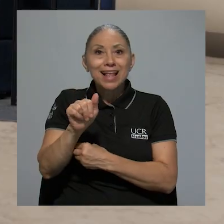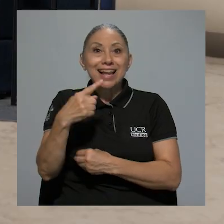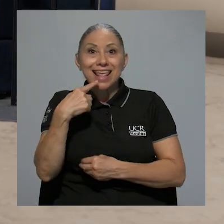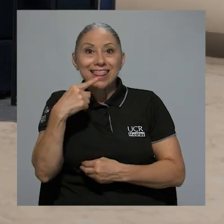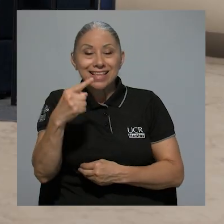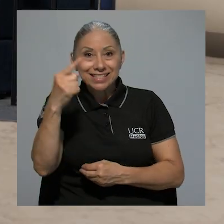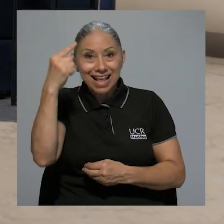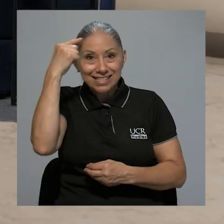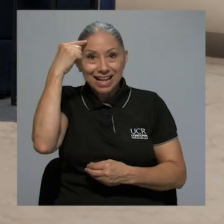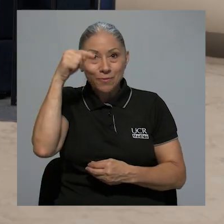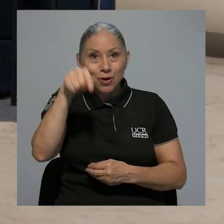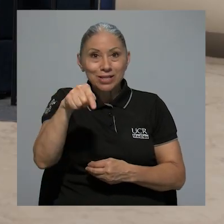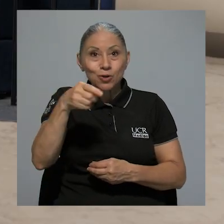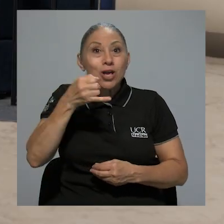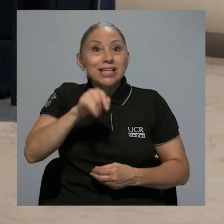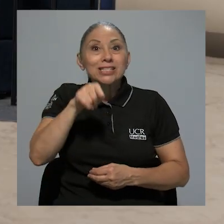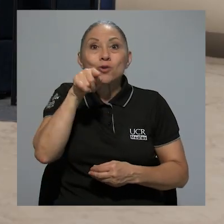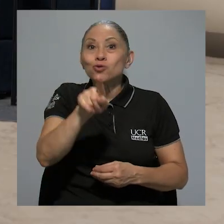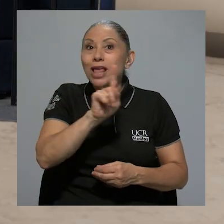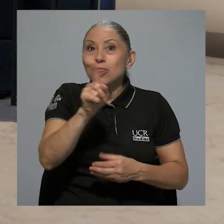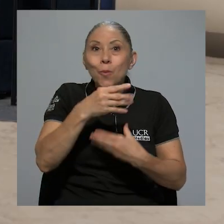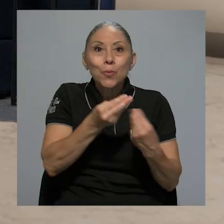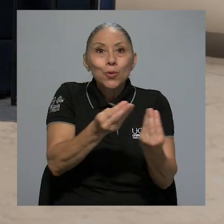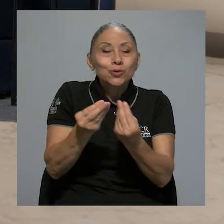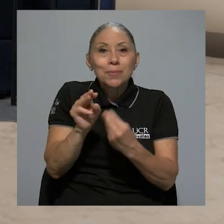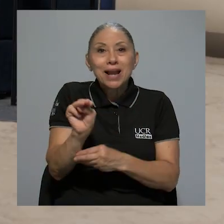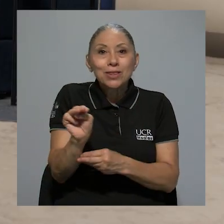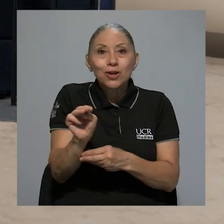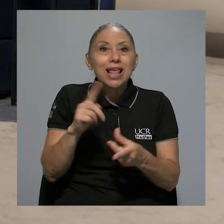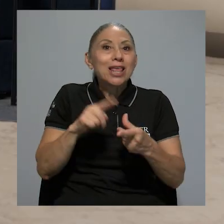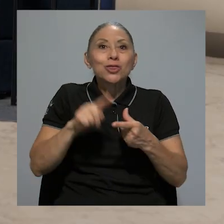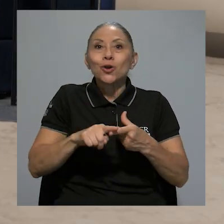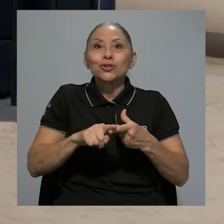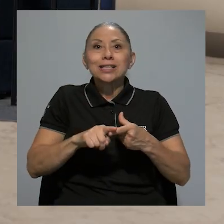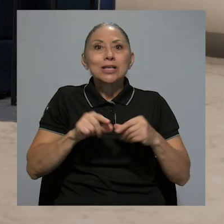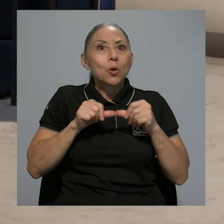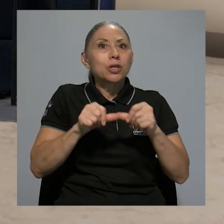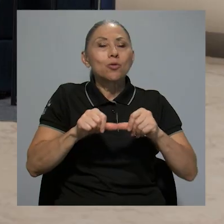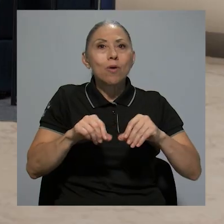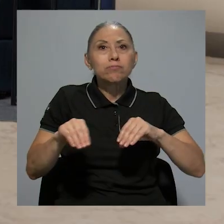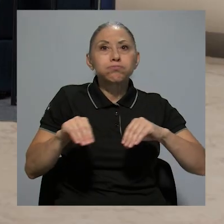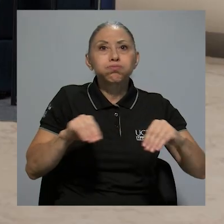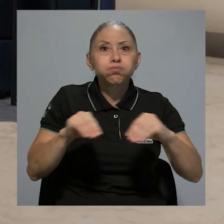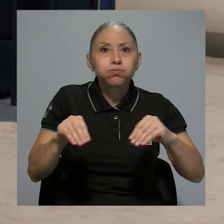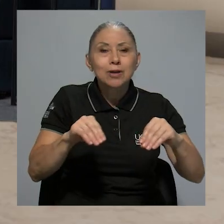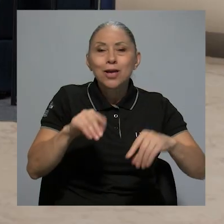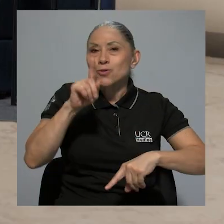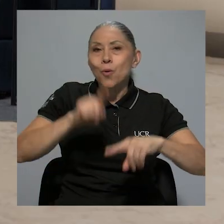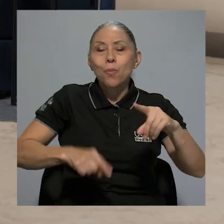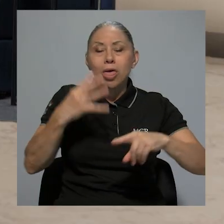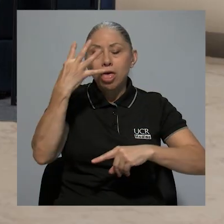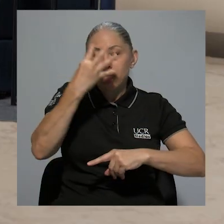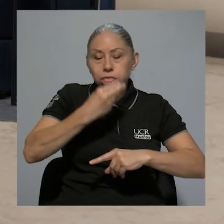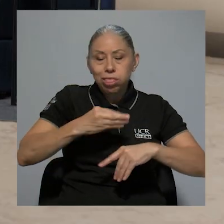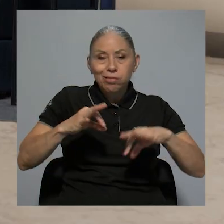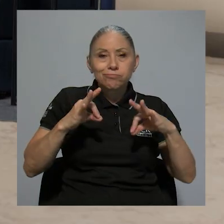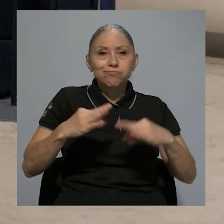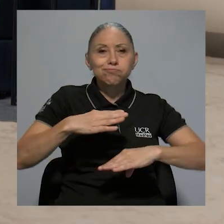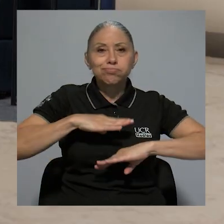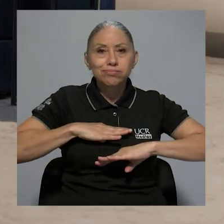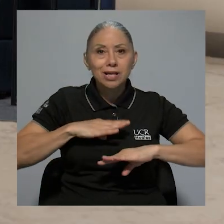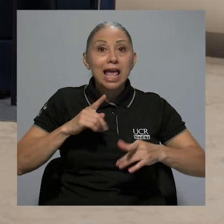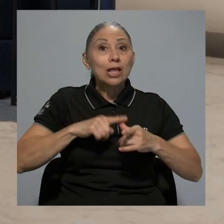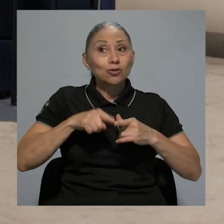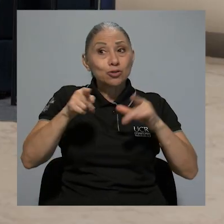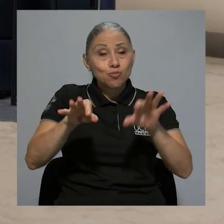no empieza a bajar las revoluciones y a dormir bien. Entonces, en estos espacios es esencial porque, por ejemplo, si hablamos de